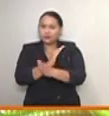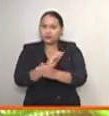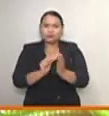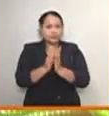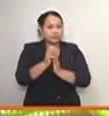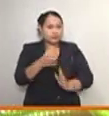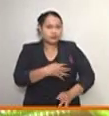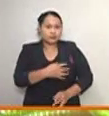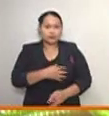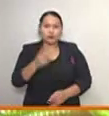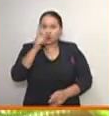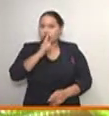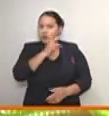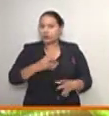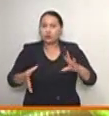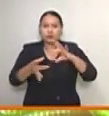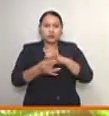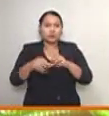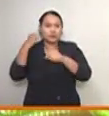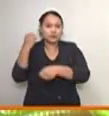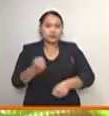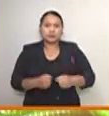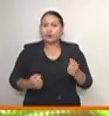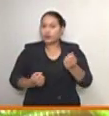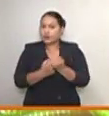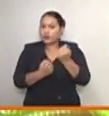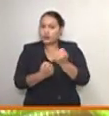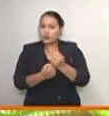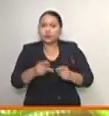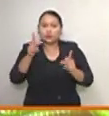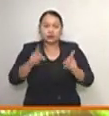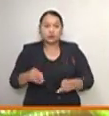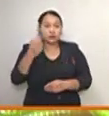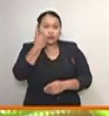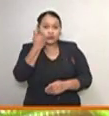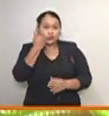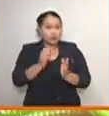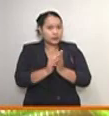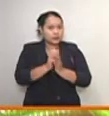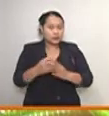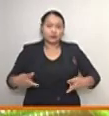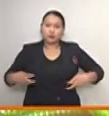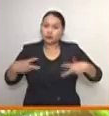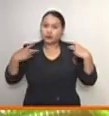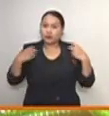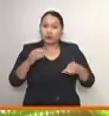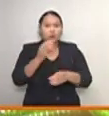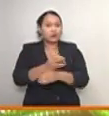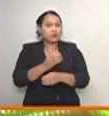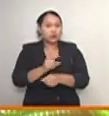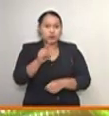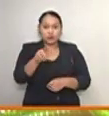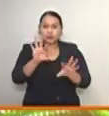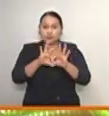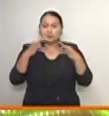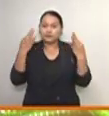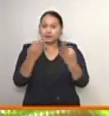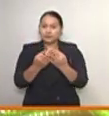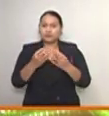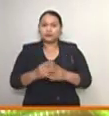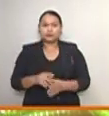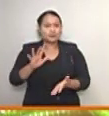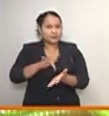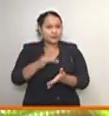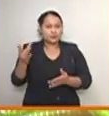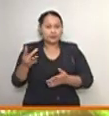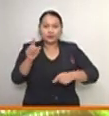une a Fuocam para ayudar a las personas que sufren de esta enfermedad. Examina tu cuerpo, cuídate tú y las mujeres que amas. Le damos las gracias